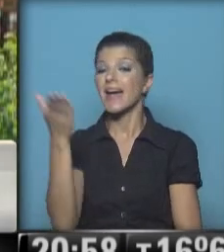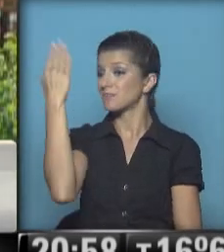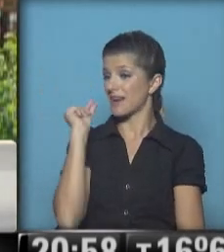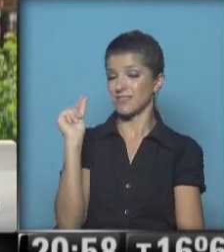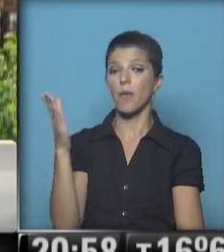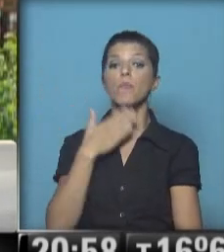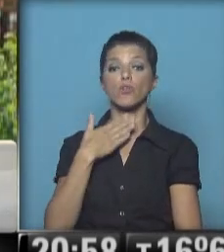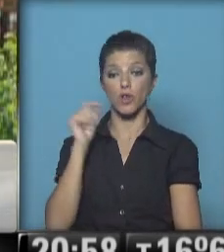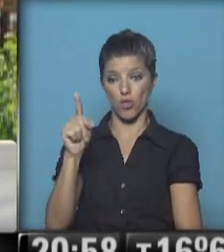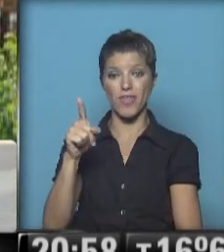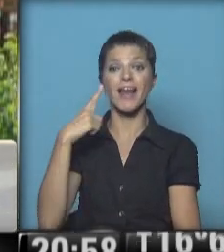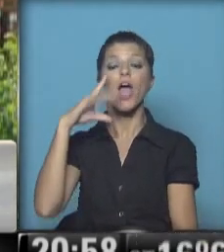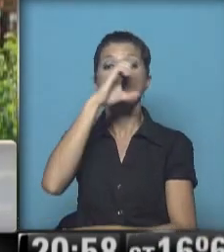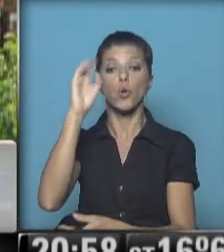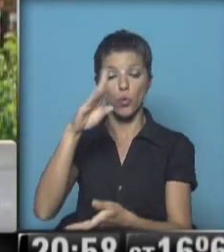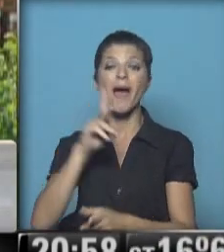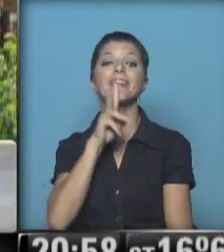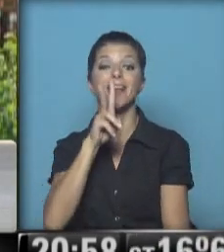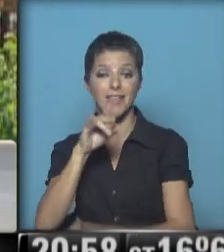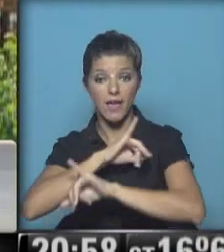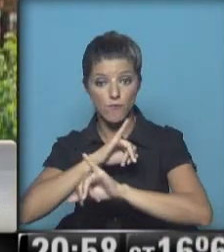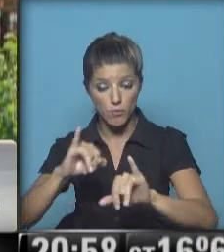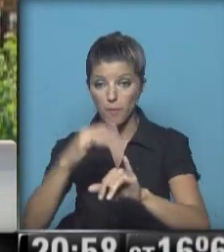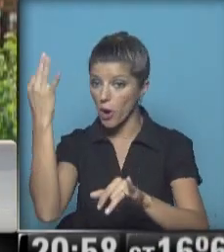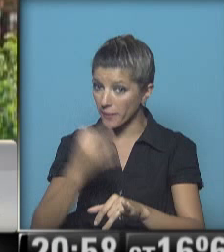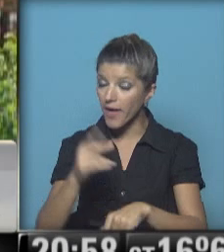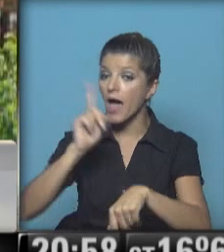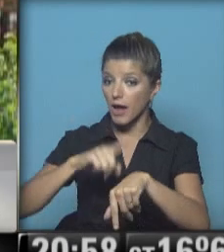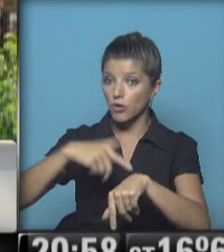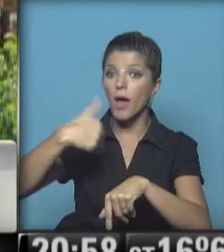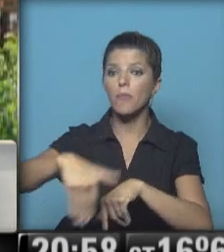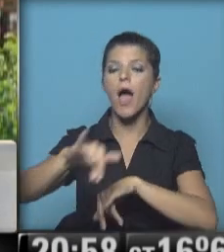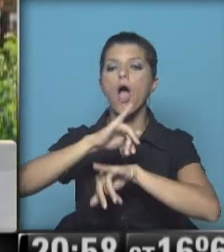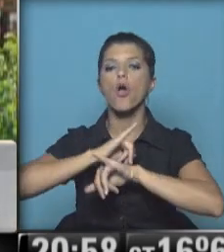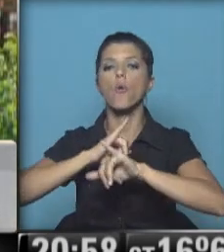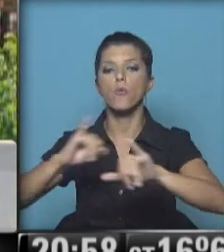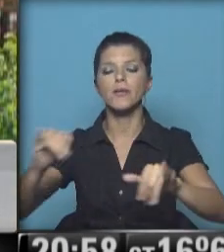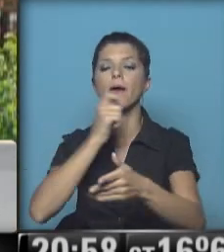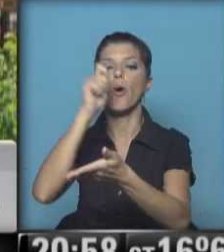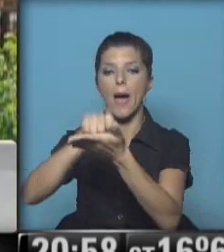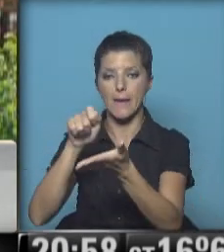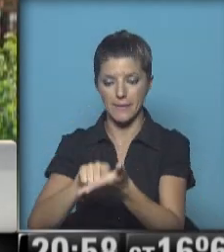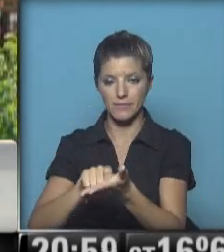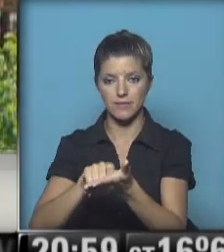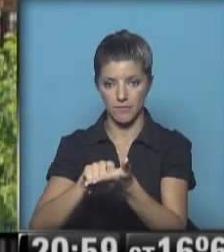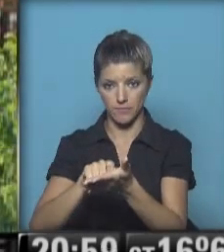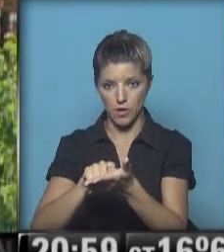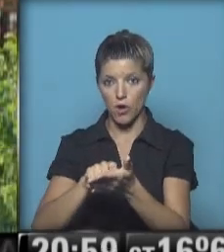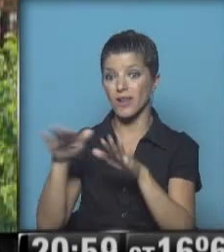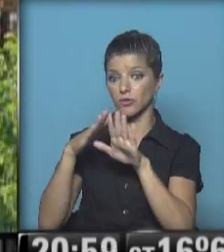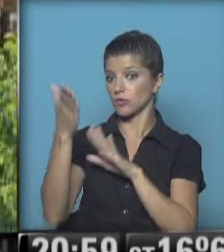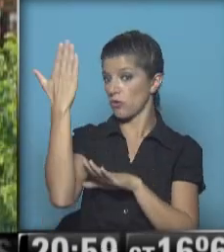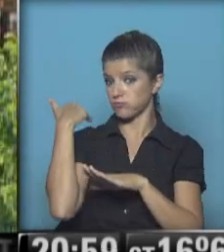de esta entidad. Lo concreto es que en las próximas horas brindarán un comunicado a la prensa con los detalles, con lo que ha